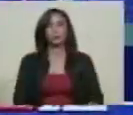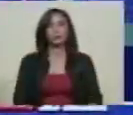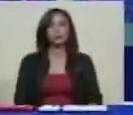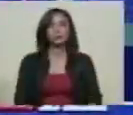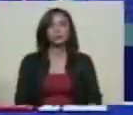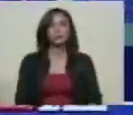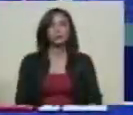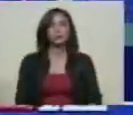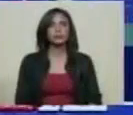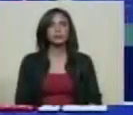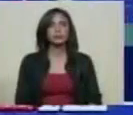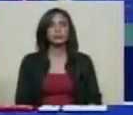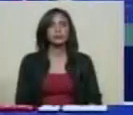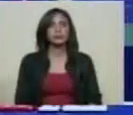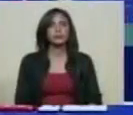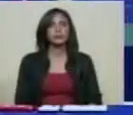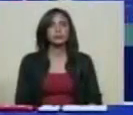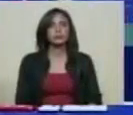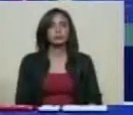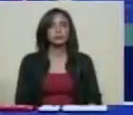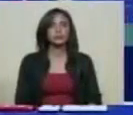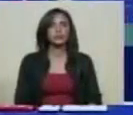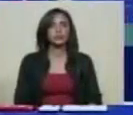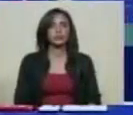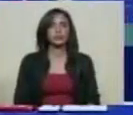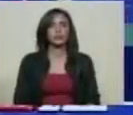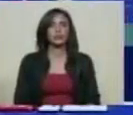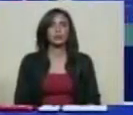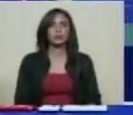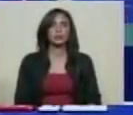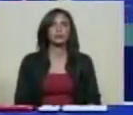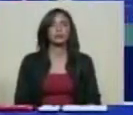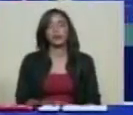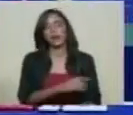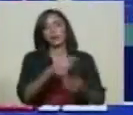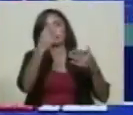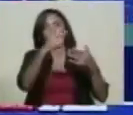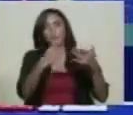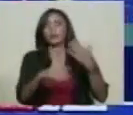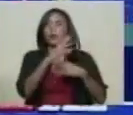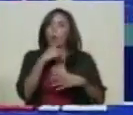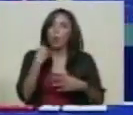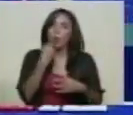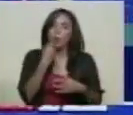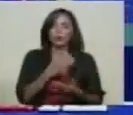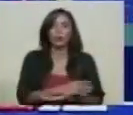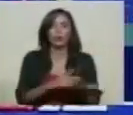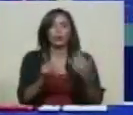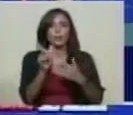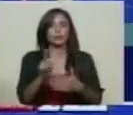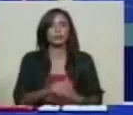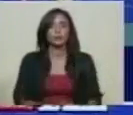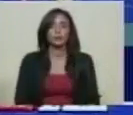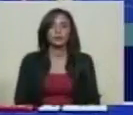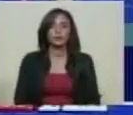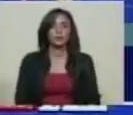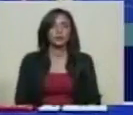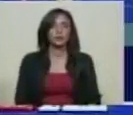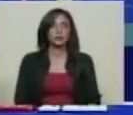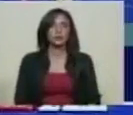¿verdad? Aquí está, Dirección Nacional Juventud del Partido Socialista Unido de